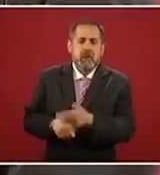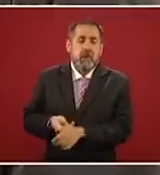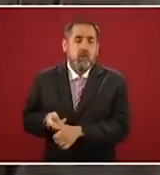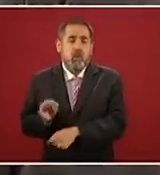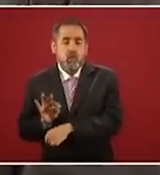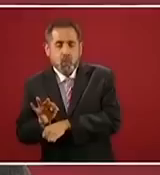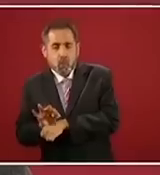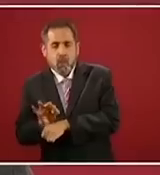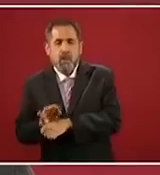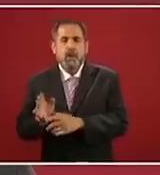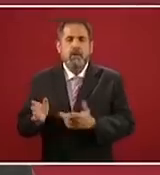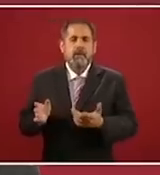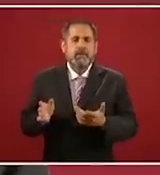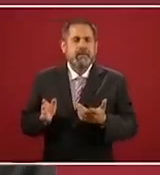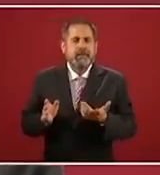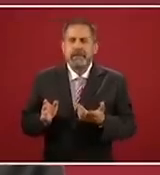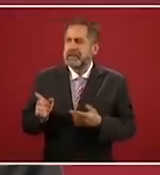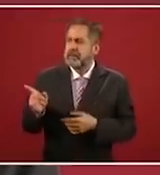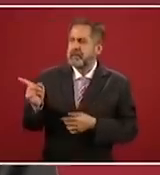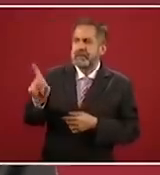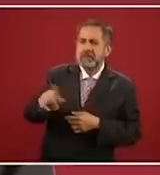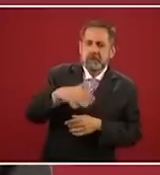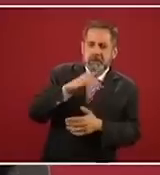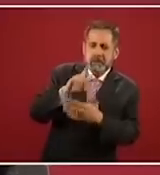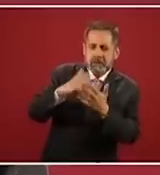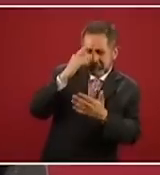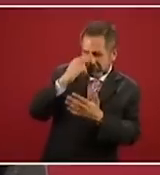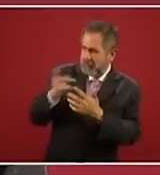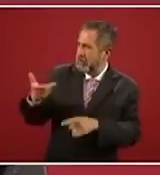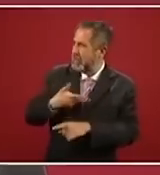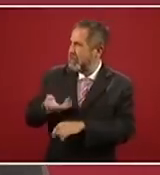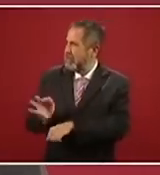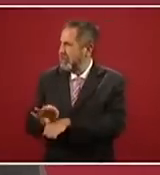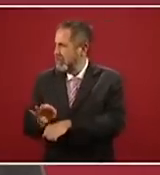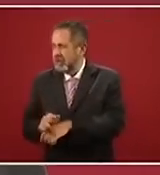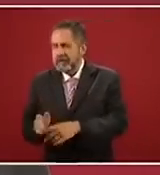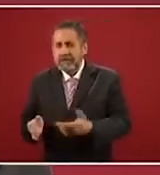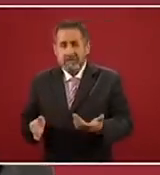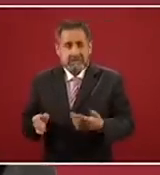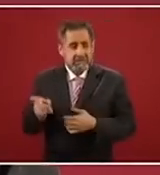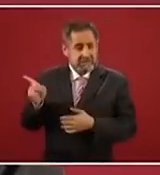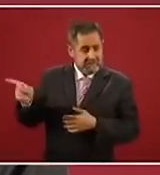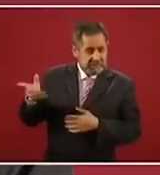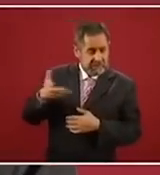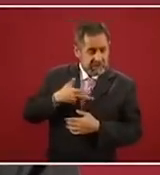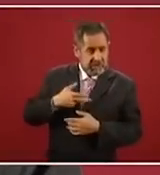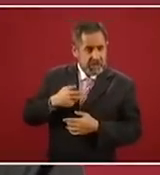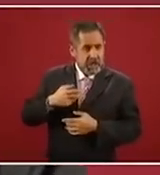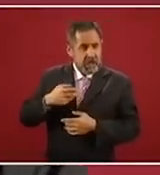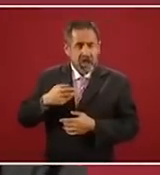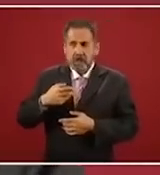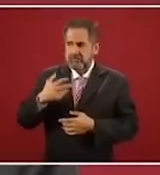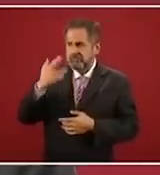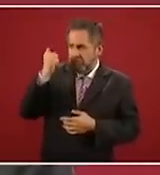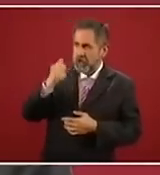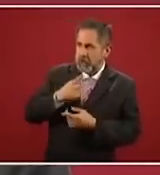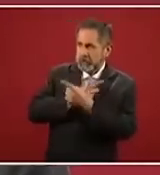protector de delincuentes. ¿Qué autoridad moral puede tener un presidente